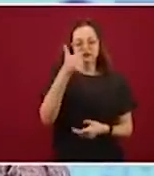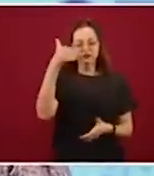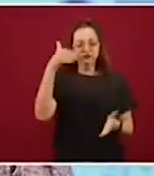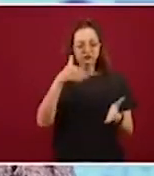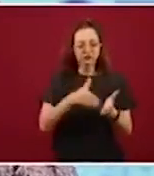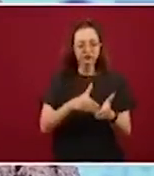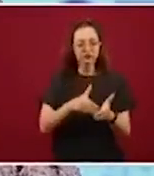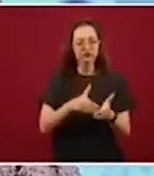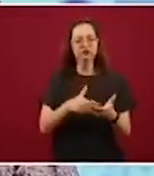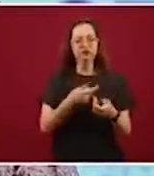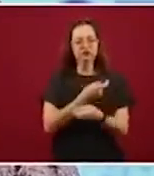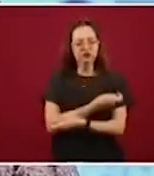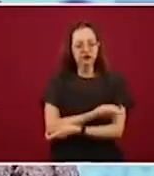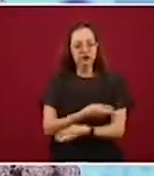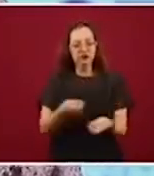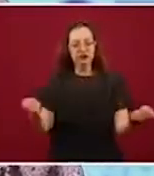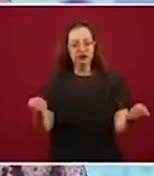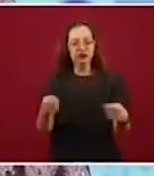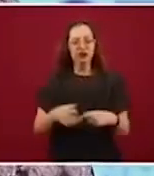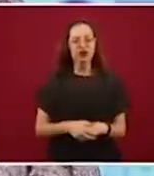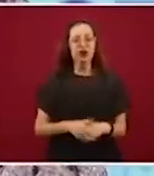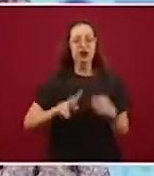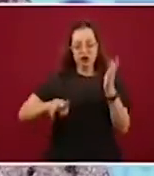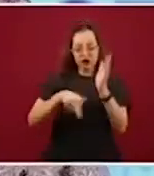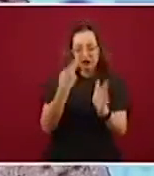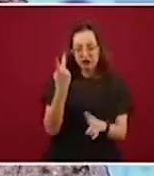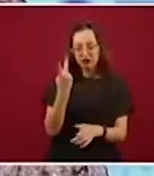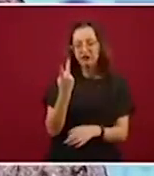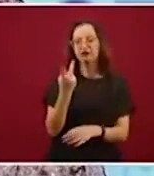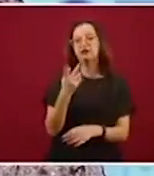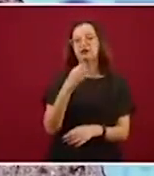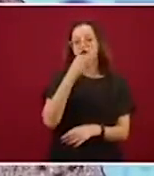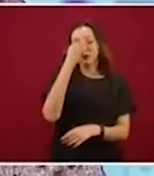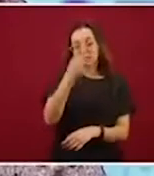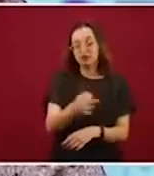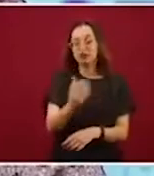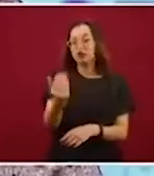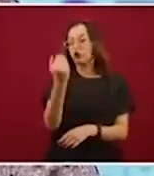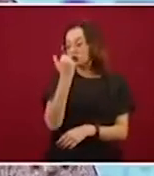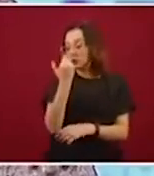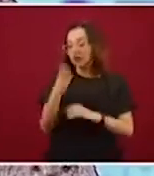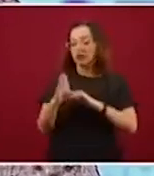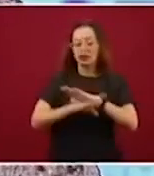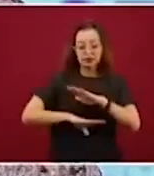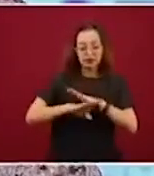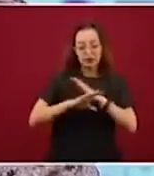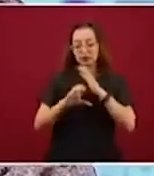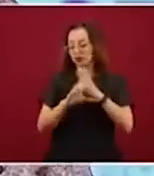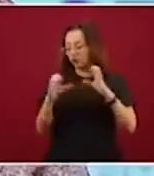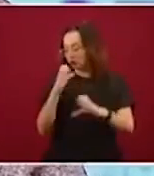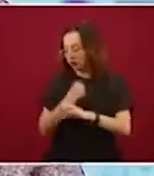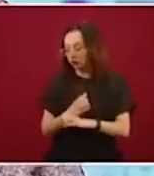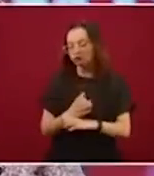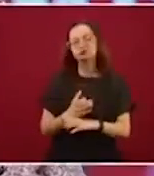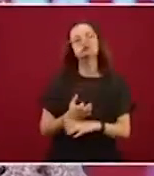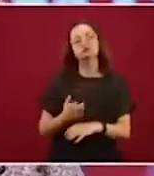tiendas. Repito entonces, el abasto está garantizado en productos básicos